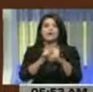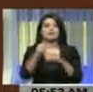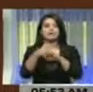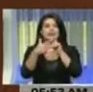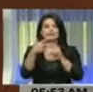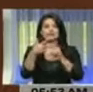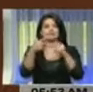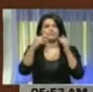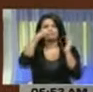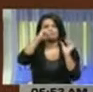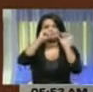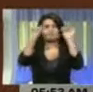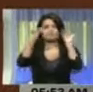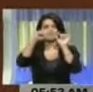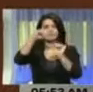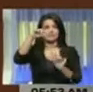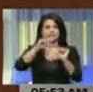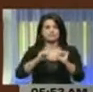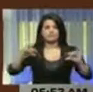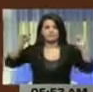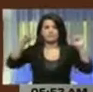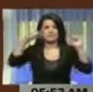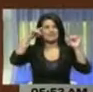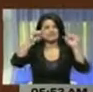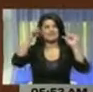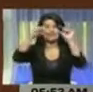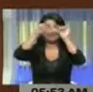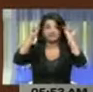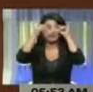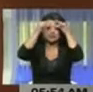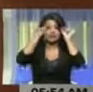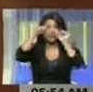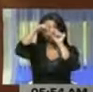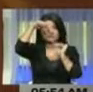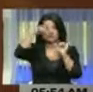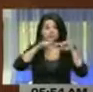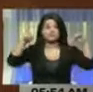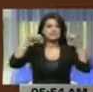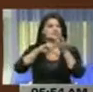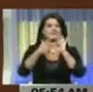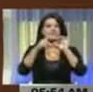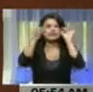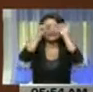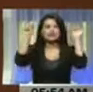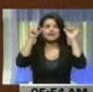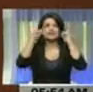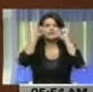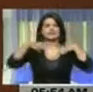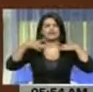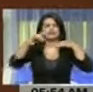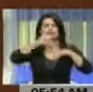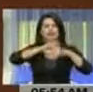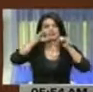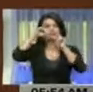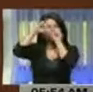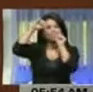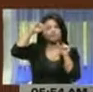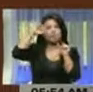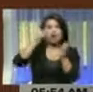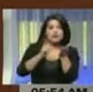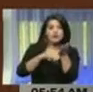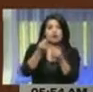líneas estratégicas. Lo mío son solamente tres líneas estratégicas. Esto lo dijo el jefe de Estado el día martes. Preservar la felicidad social, recuperar